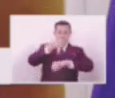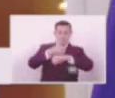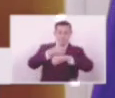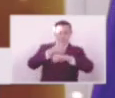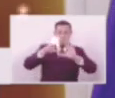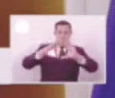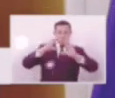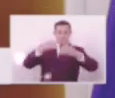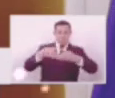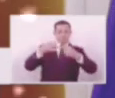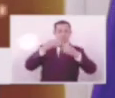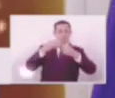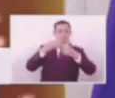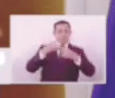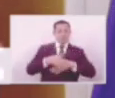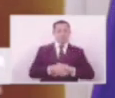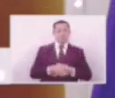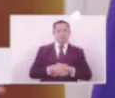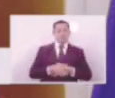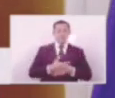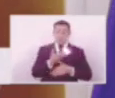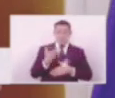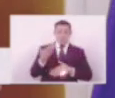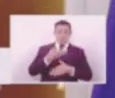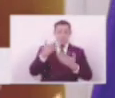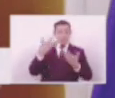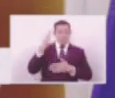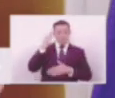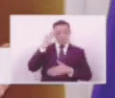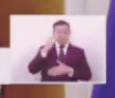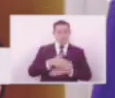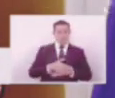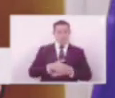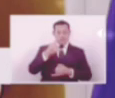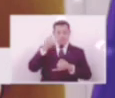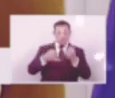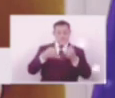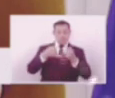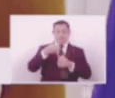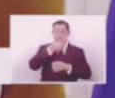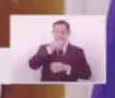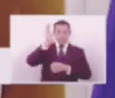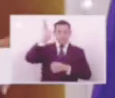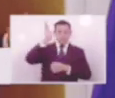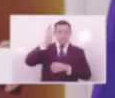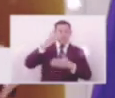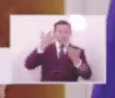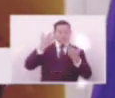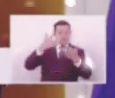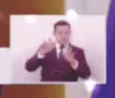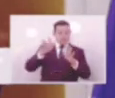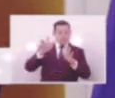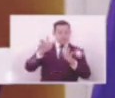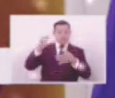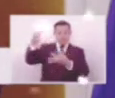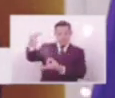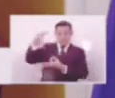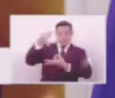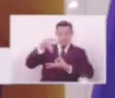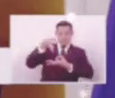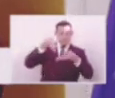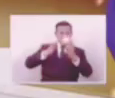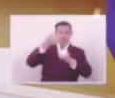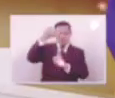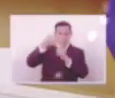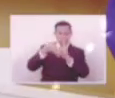una comisión especial como todos ustedes saben al terminar esta conferencia de prensa ya que hemos recibido el documento de manera